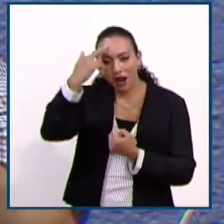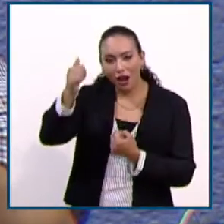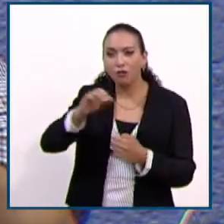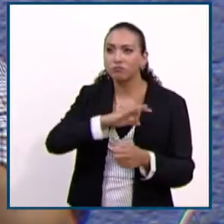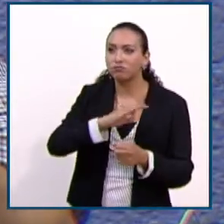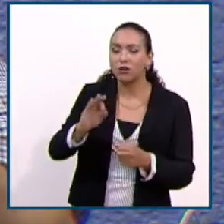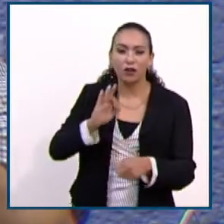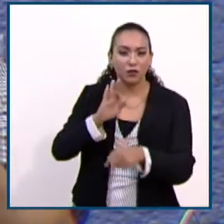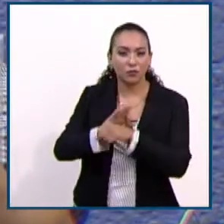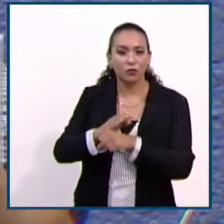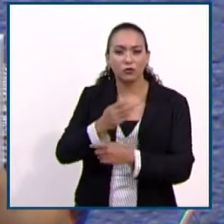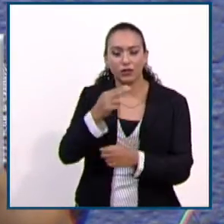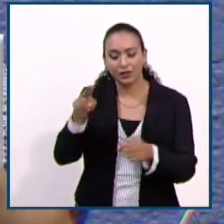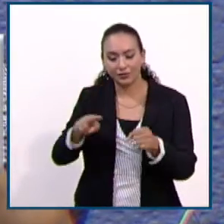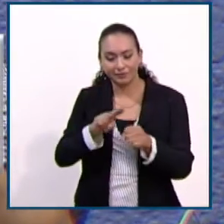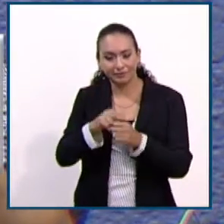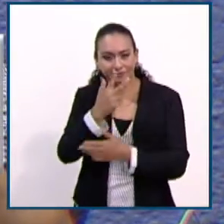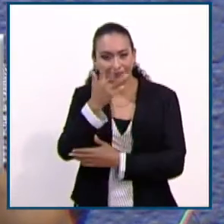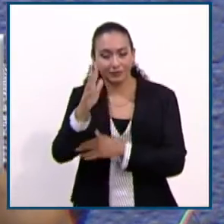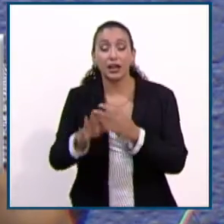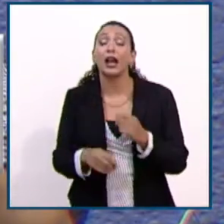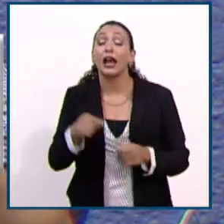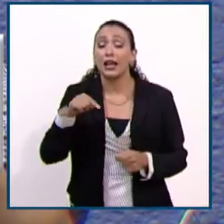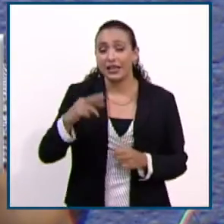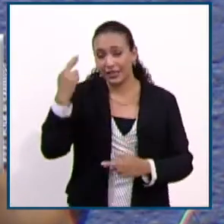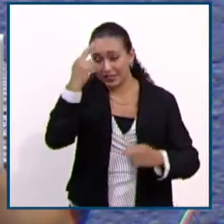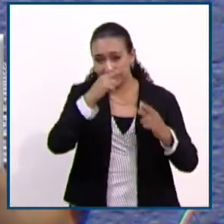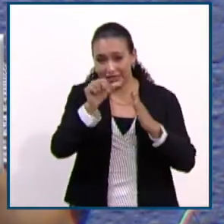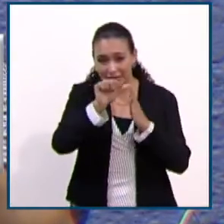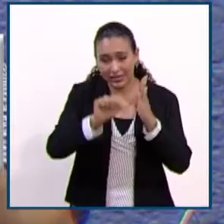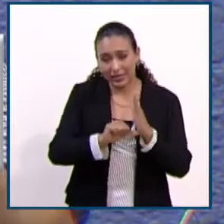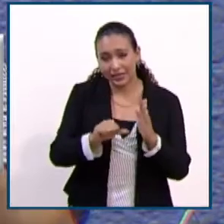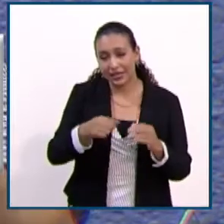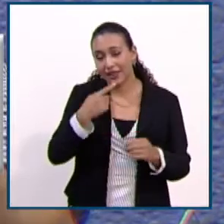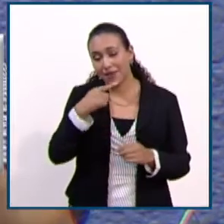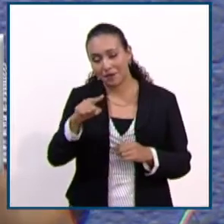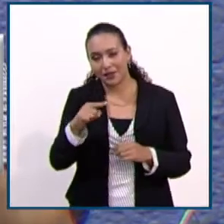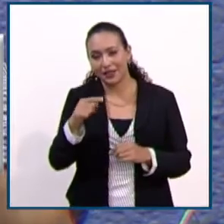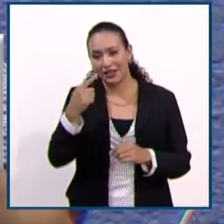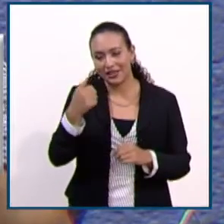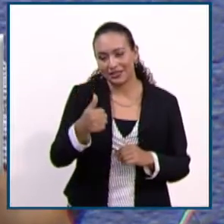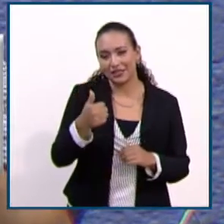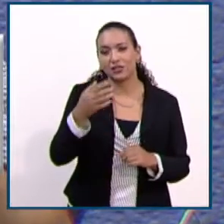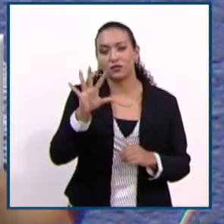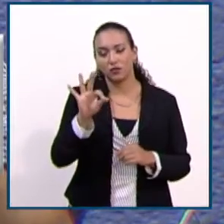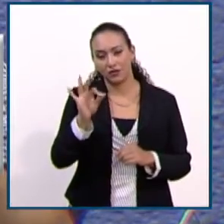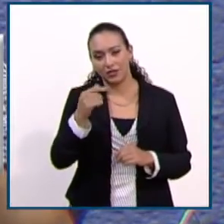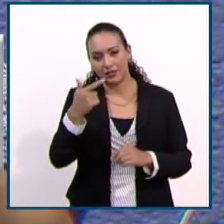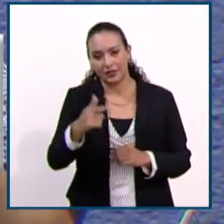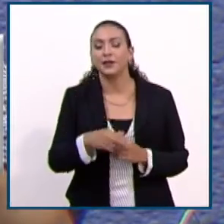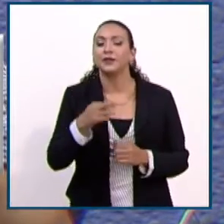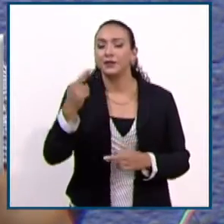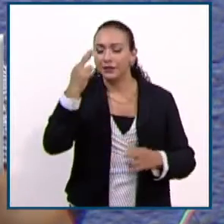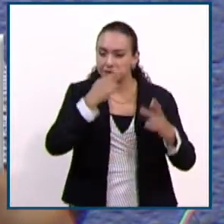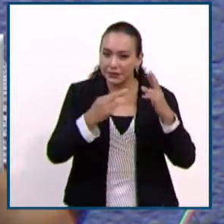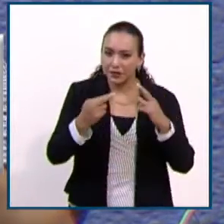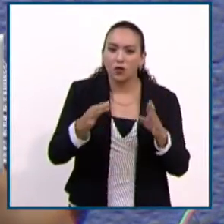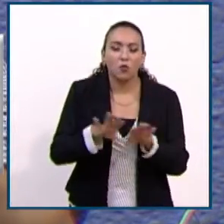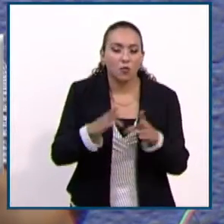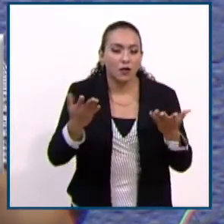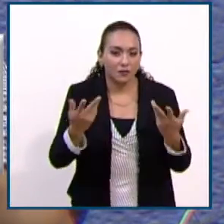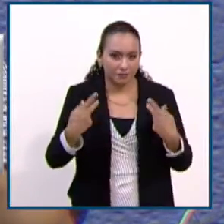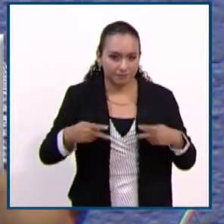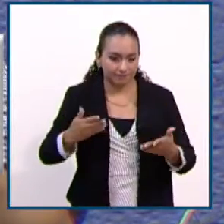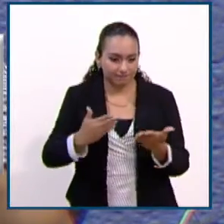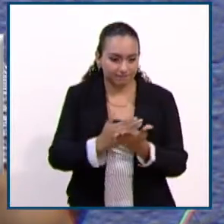de razonabilidad en el amparo revisión 641 de 2017, la Suprema Corte ha definido que para permitir el acceso a la justicia,